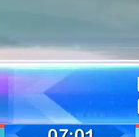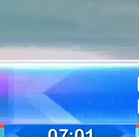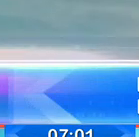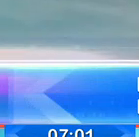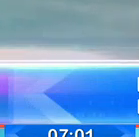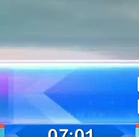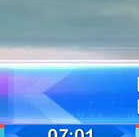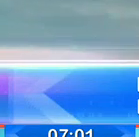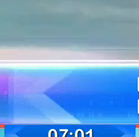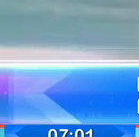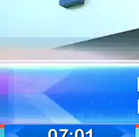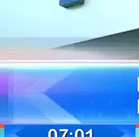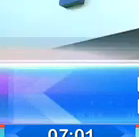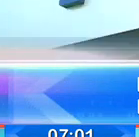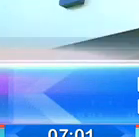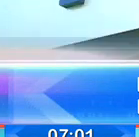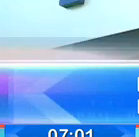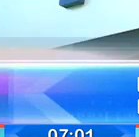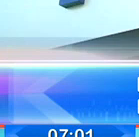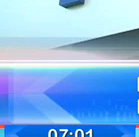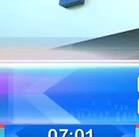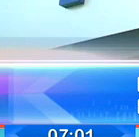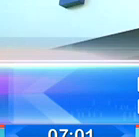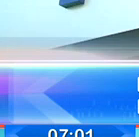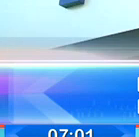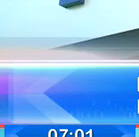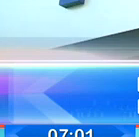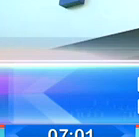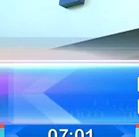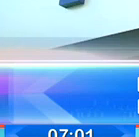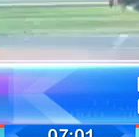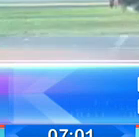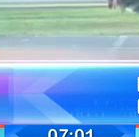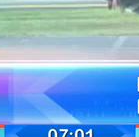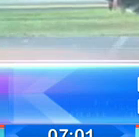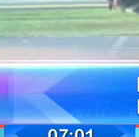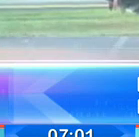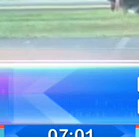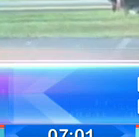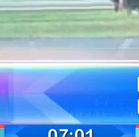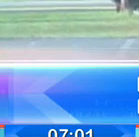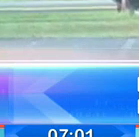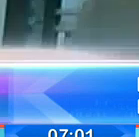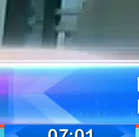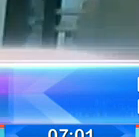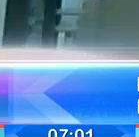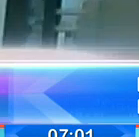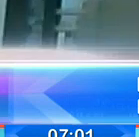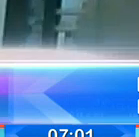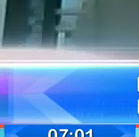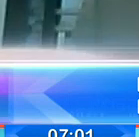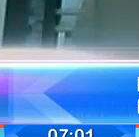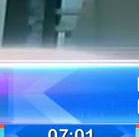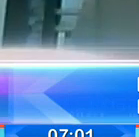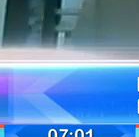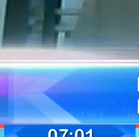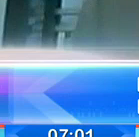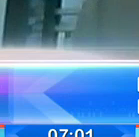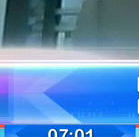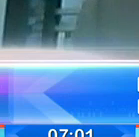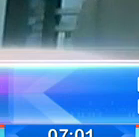investigación previa por el presunto delito de peculado en contra del exministro de Defensa Javier Ponce. ¿El por qué? Ya le contamos al retornar. Tiempo de una